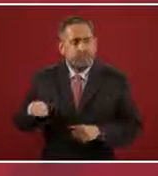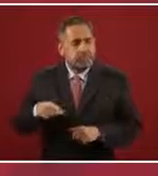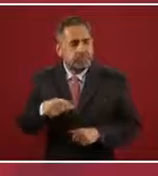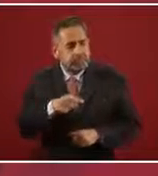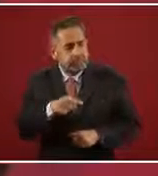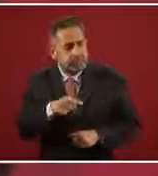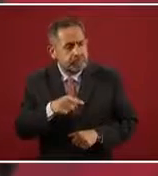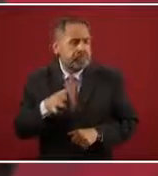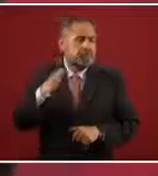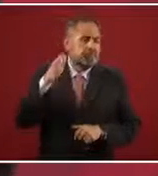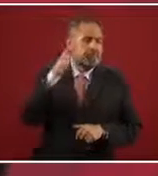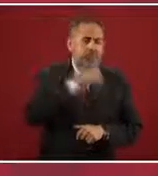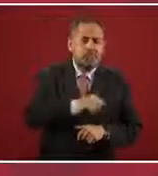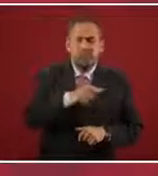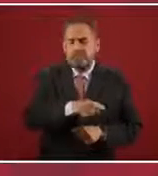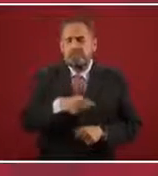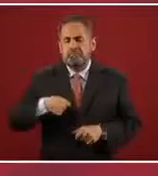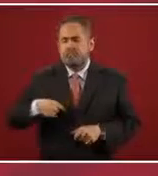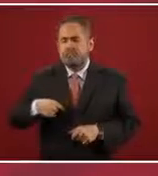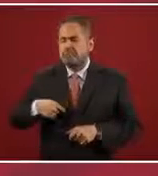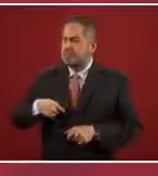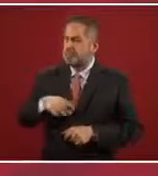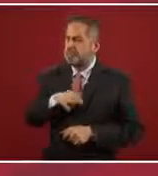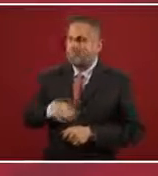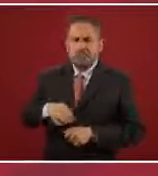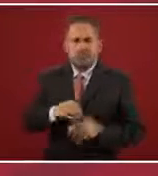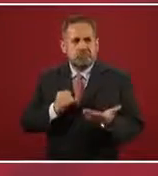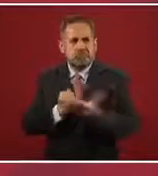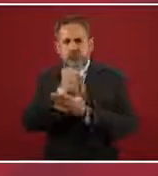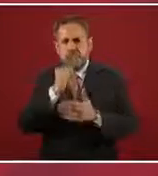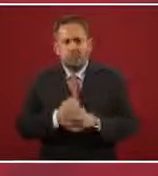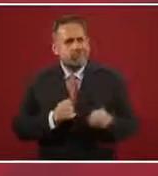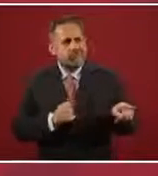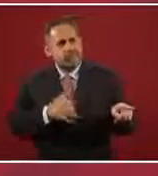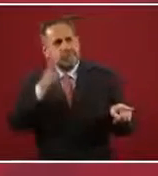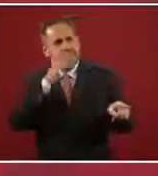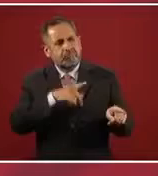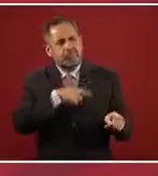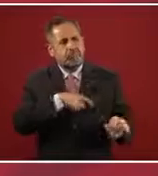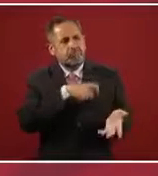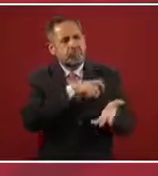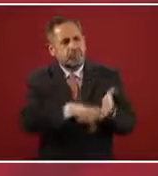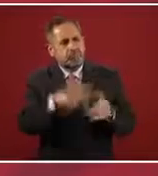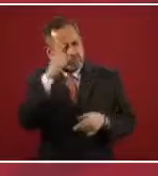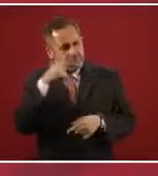ejerza su poder de decisión,